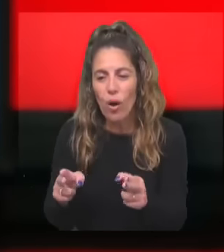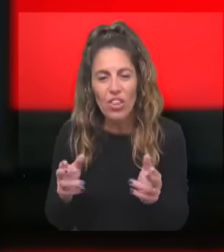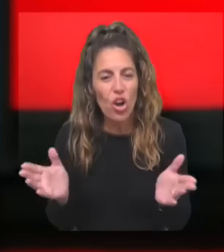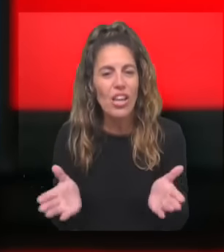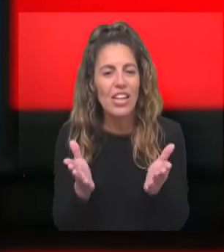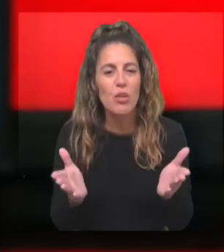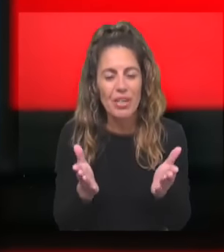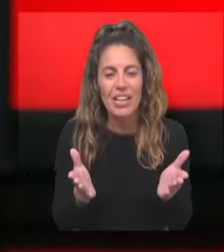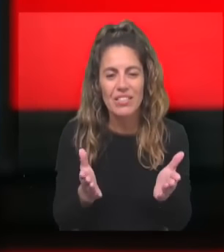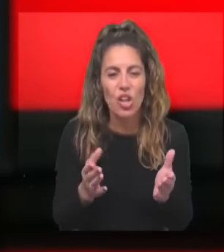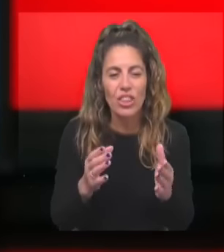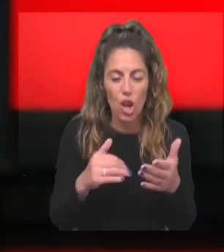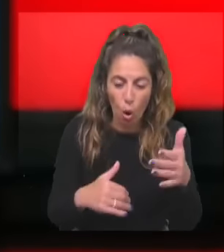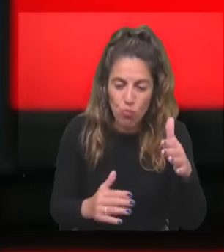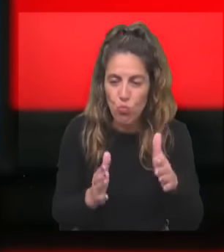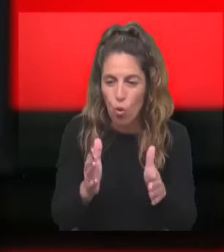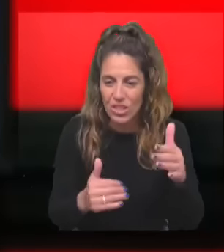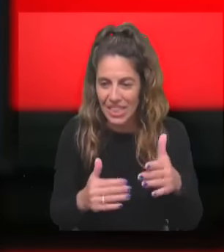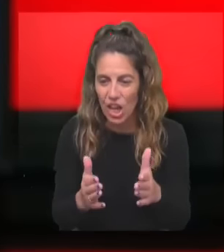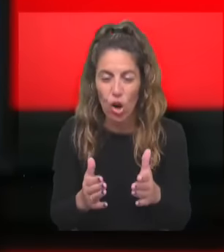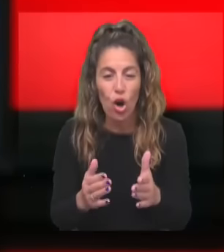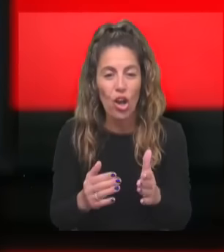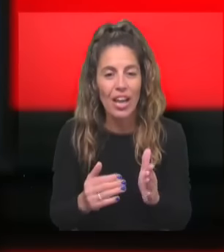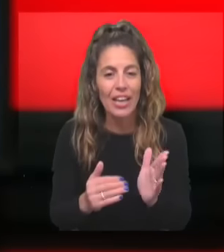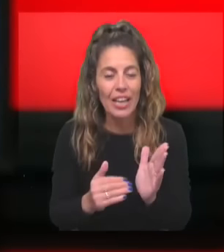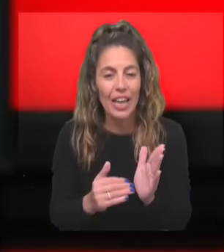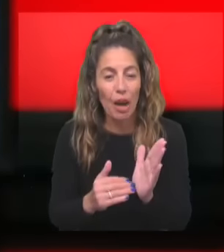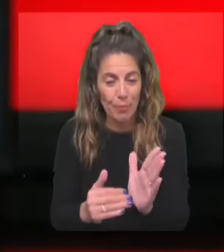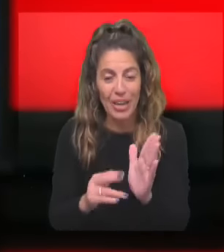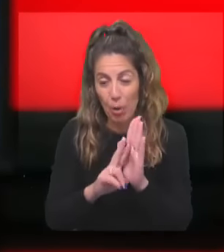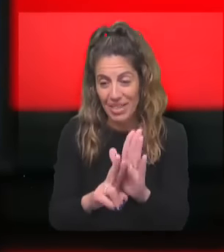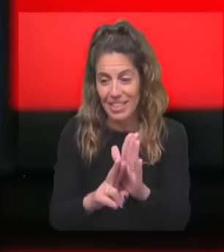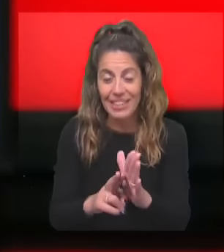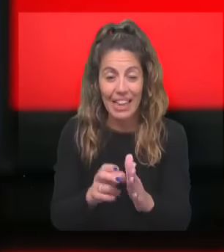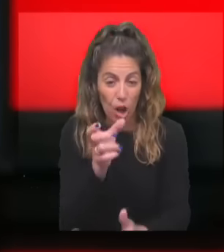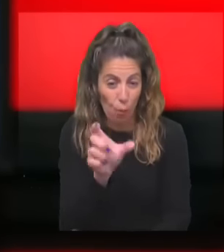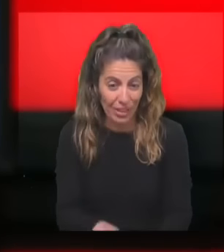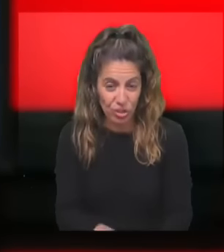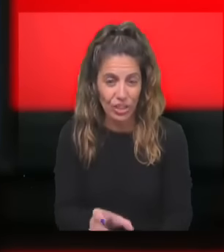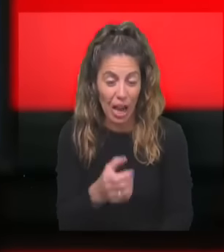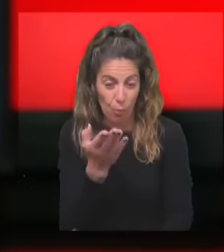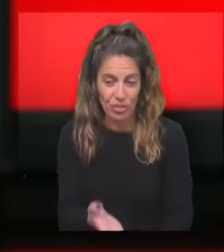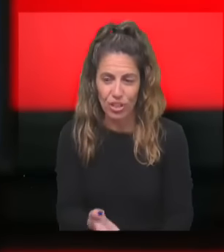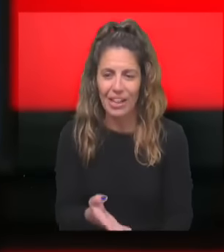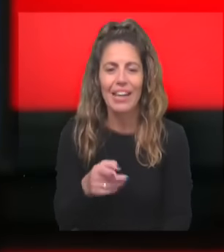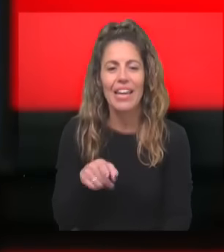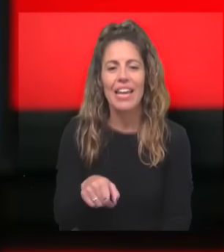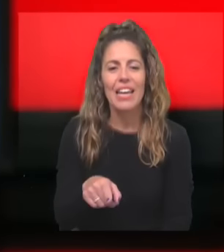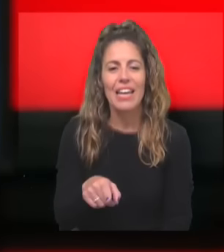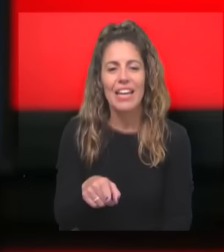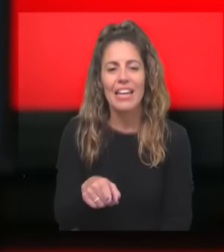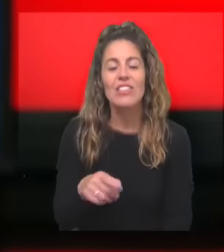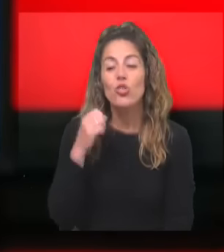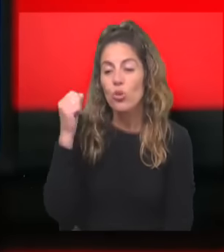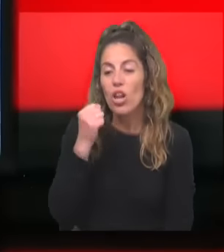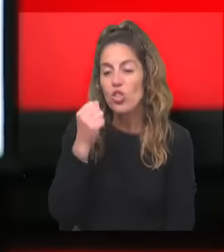los muñecos que interpretan a su vez los personajes. Y bueno, creo que es una ilusión para mucha gente